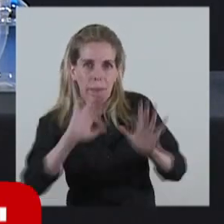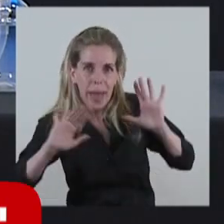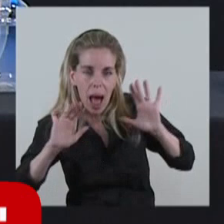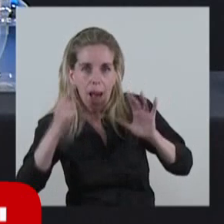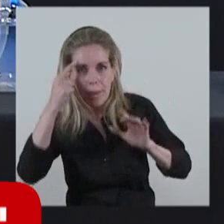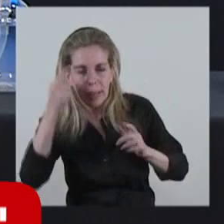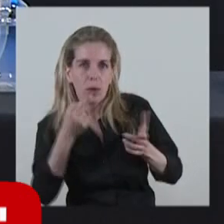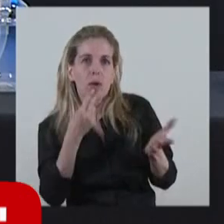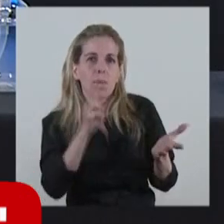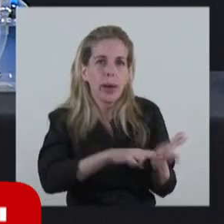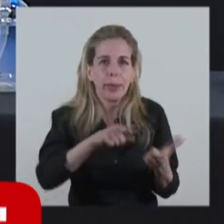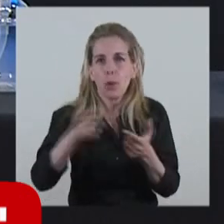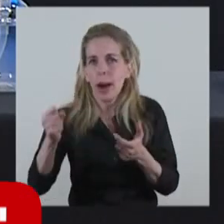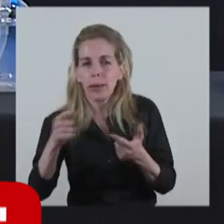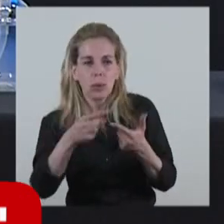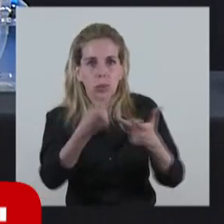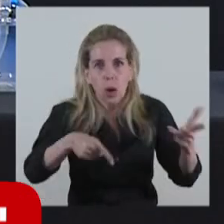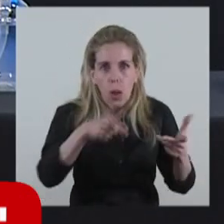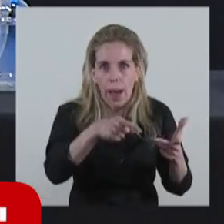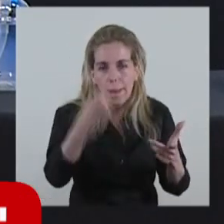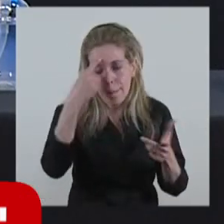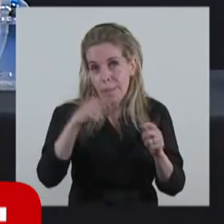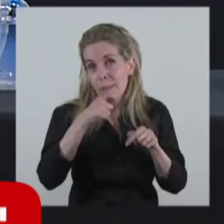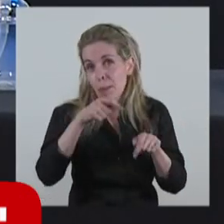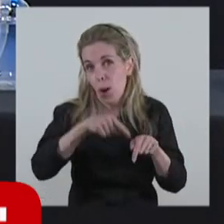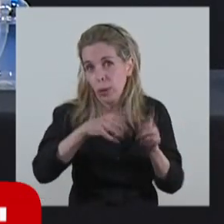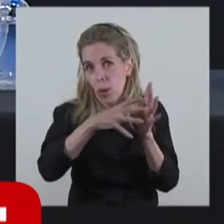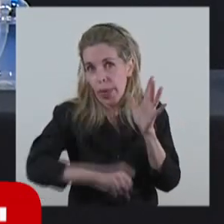lo monetario, que ponga la reducción como objetivo